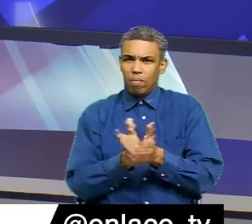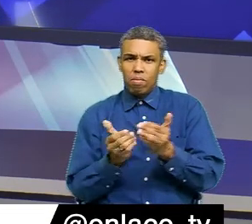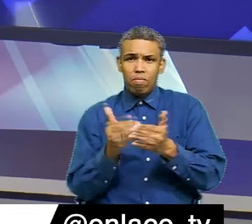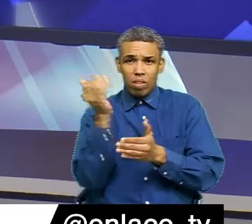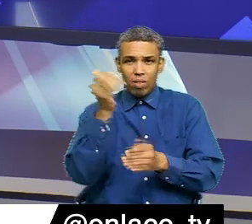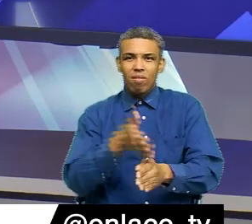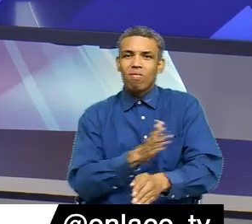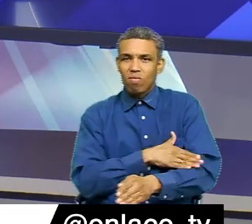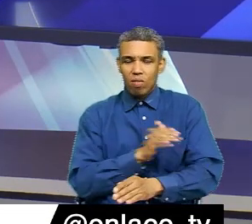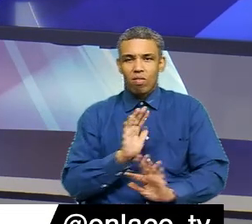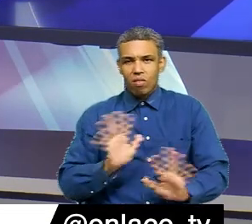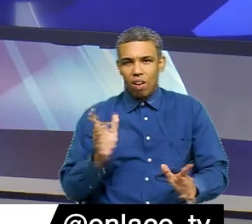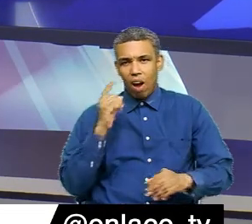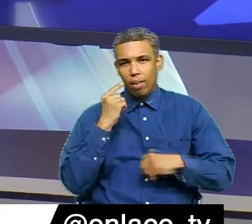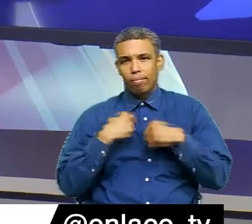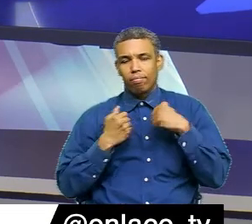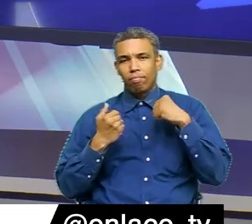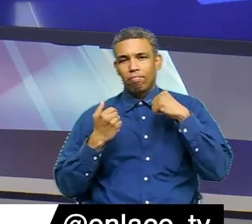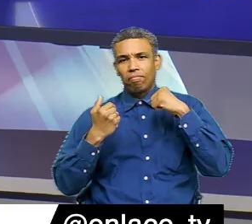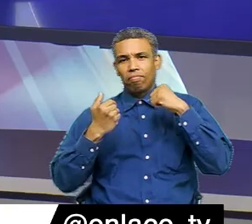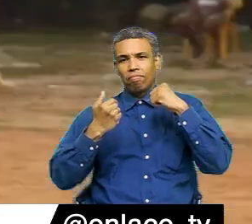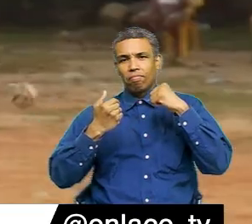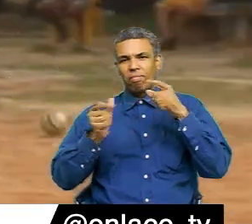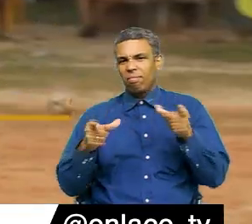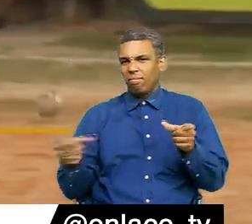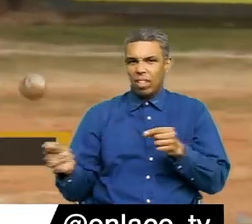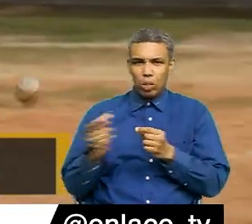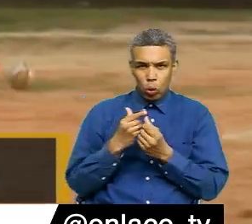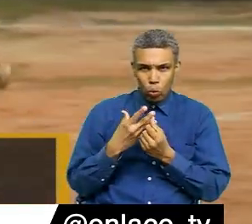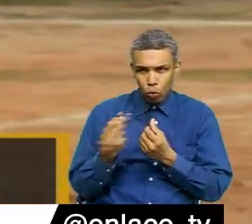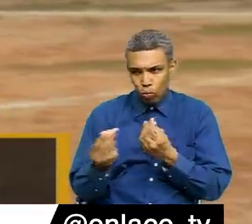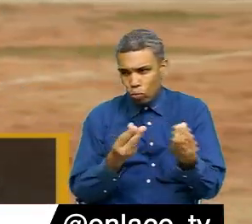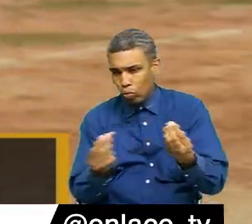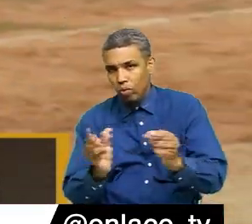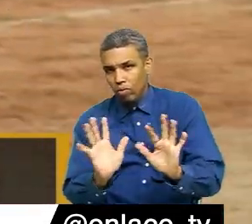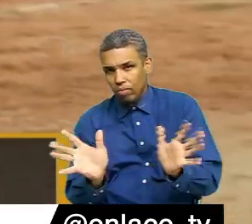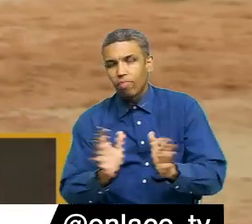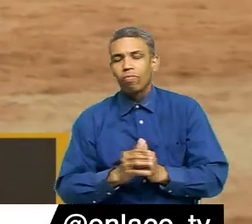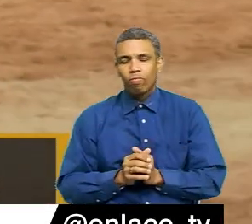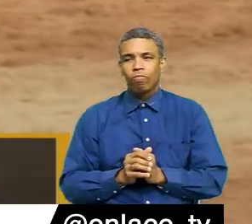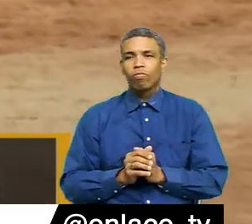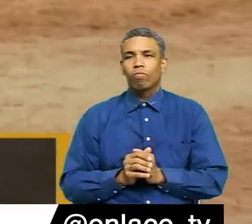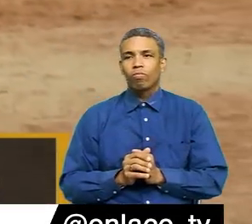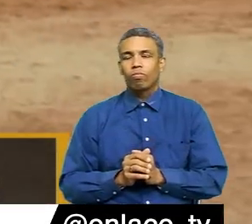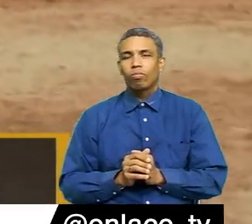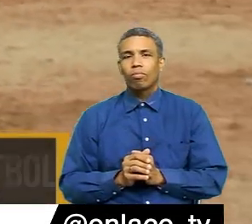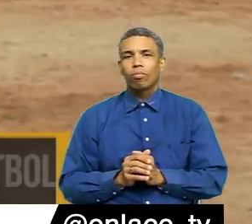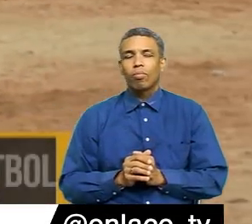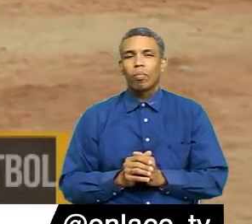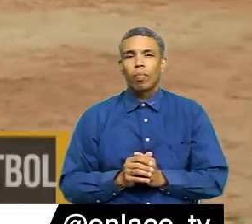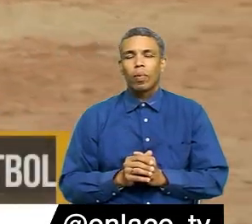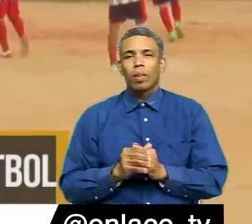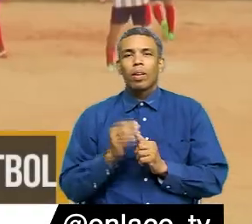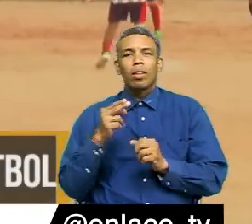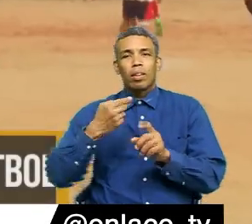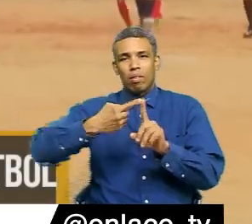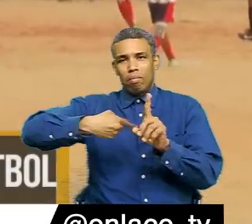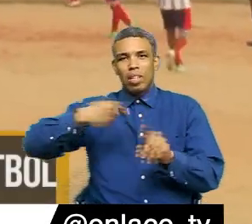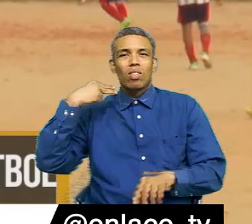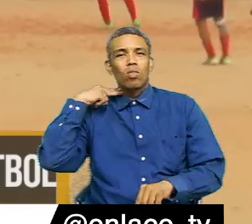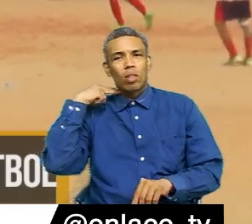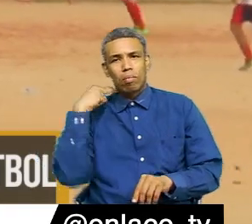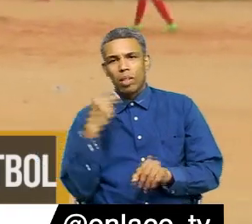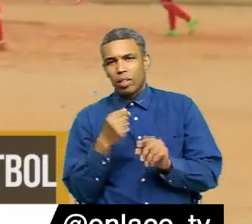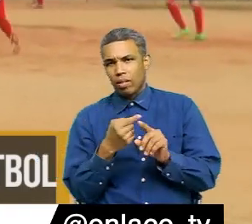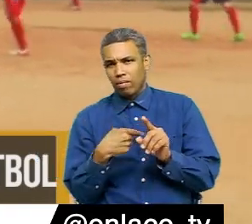esta tradicional justa del balompié local. El congresillo técnico de esta competencia será el próximo 3 de noviembre a partir de las 2 de la tarde